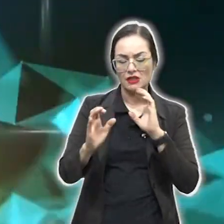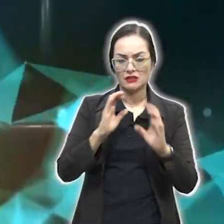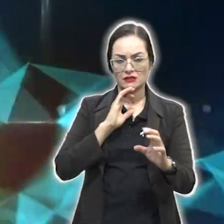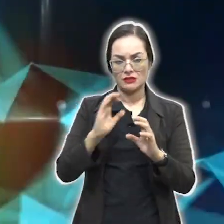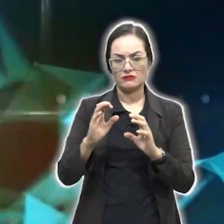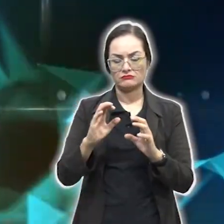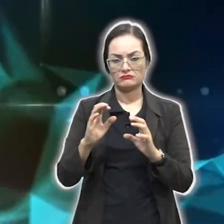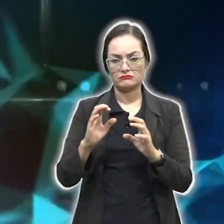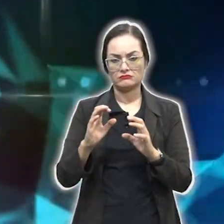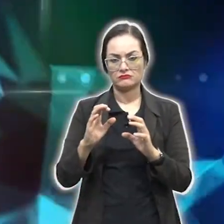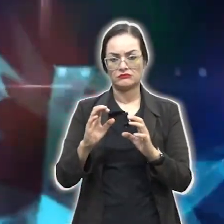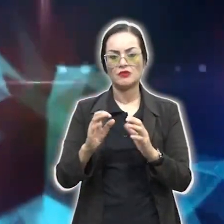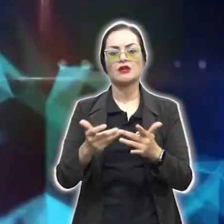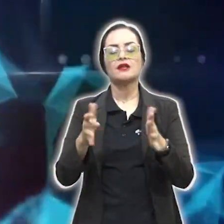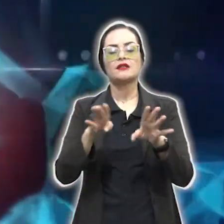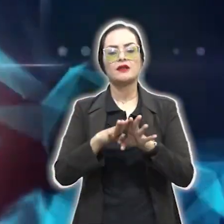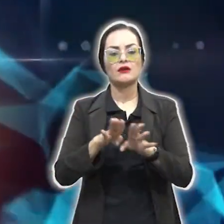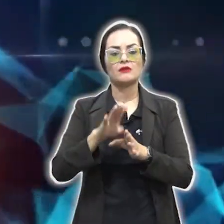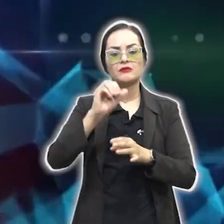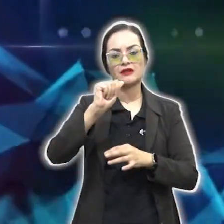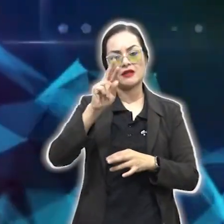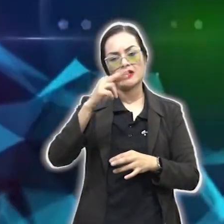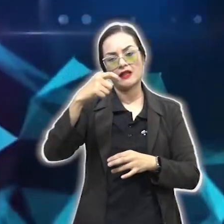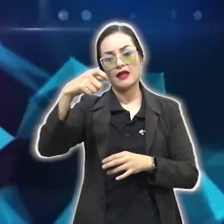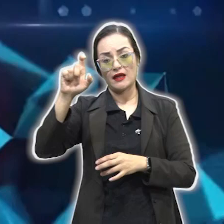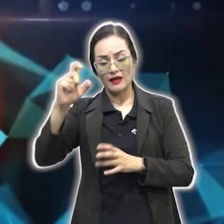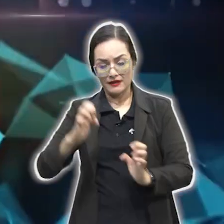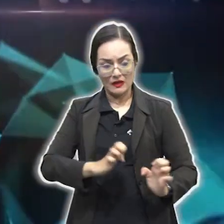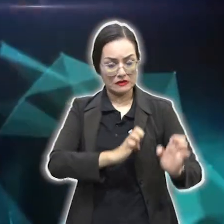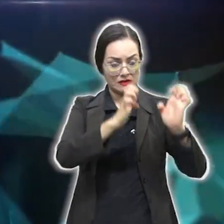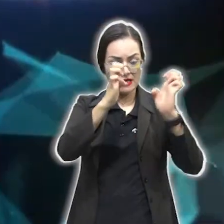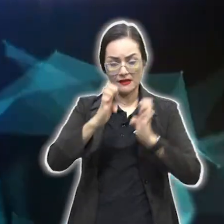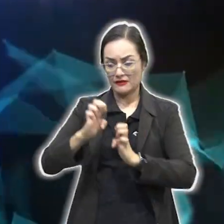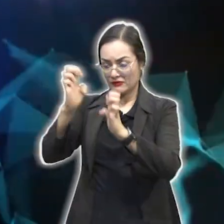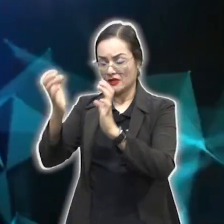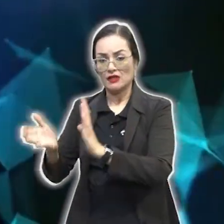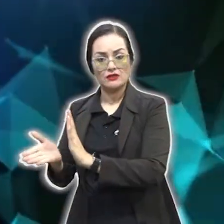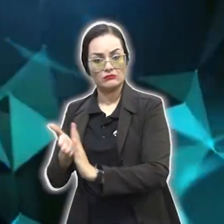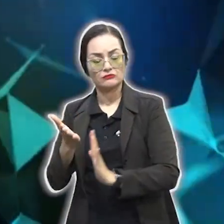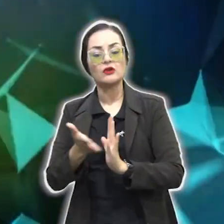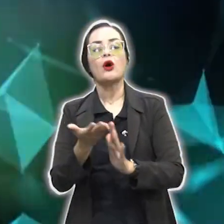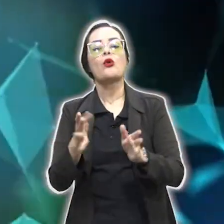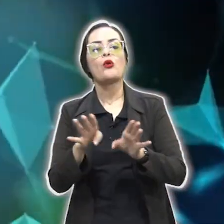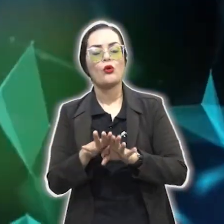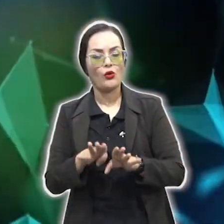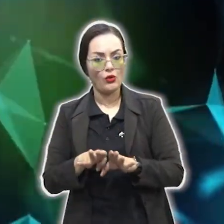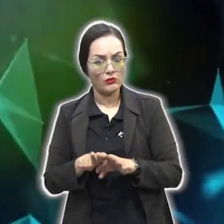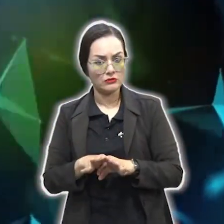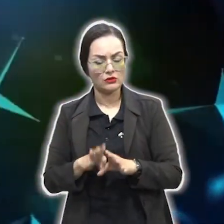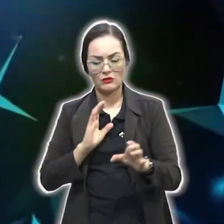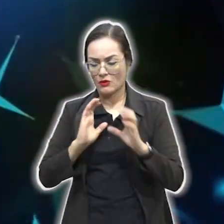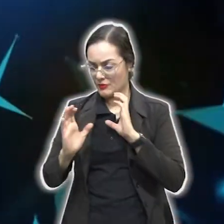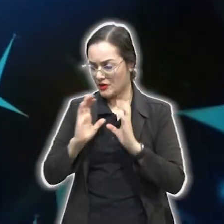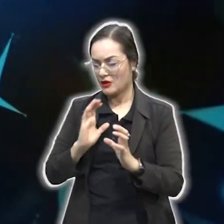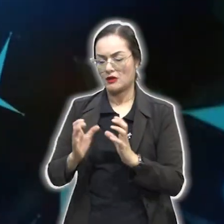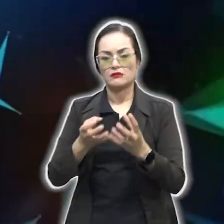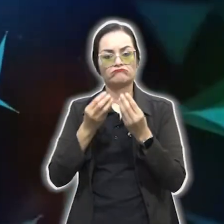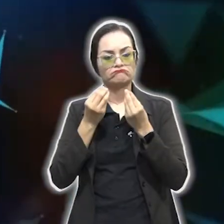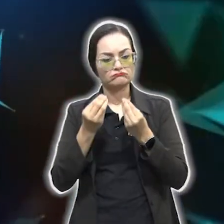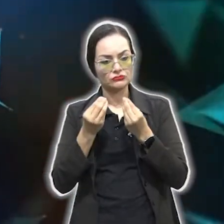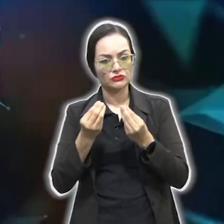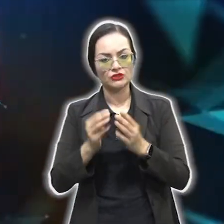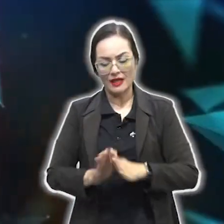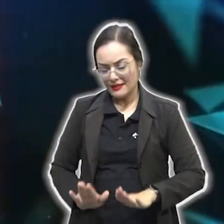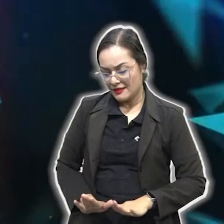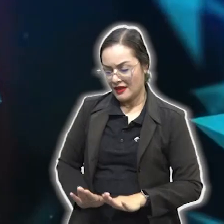ver la cuestión de la arquitectura, que también es muy importante como para el alumnado, revisar